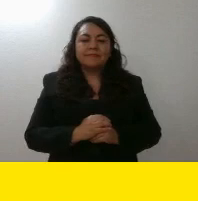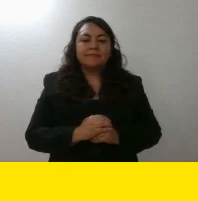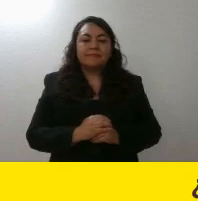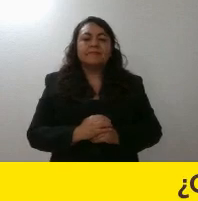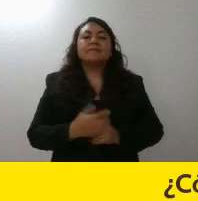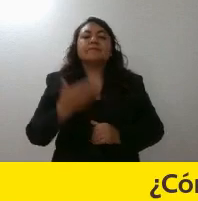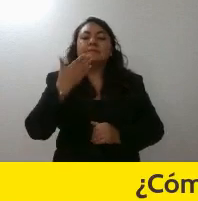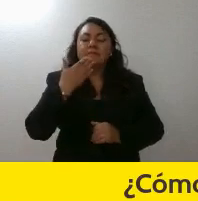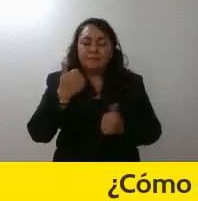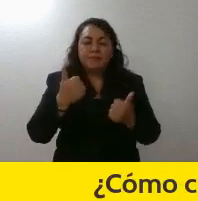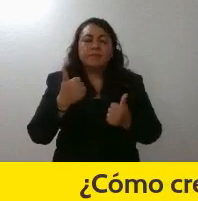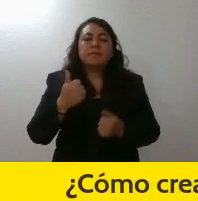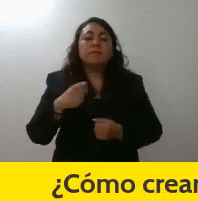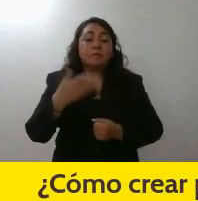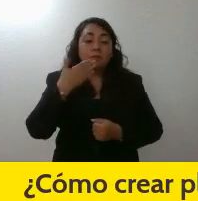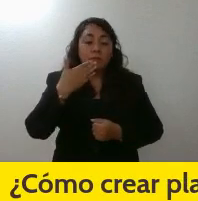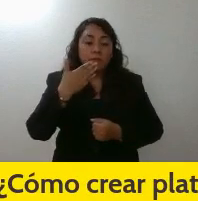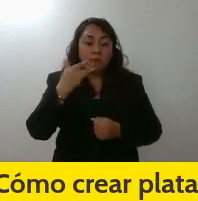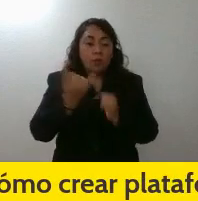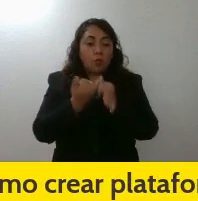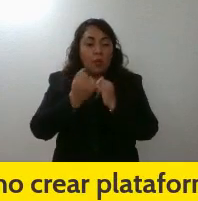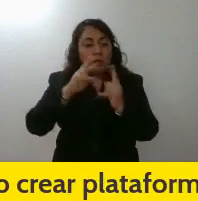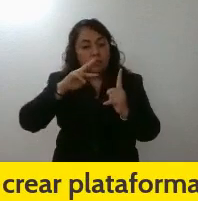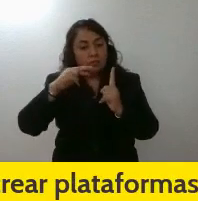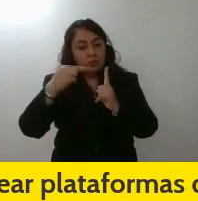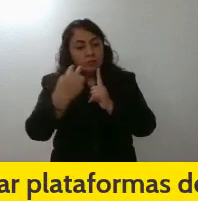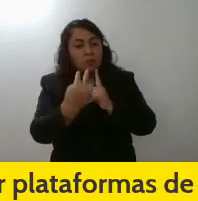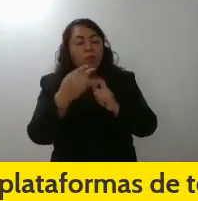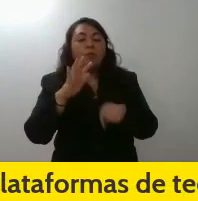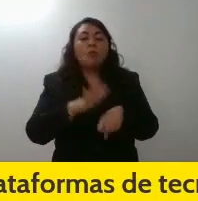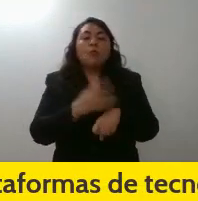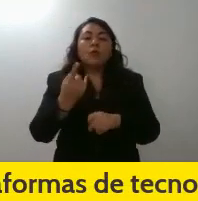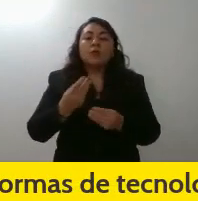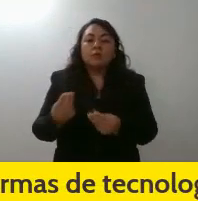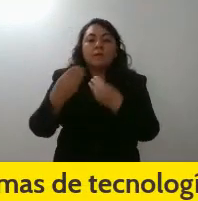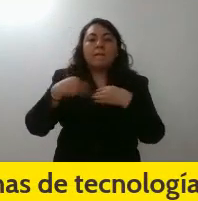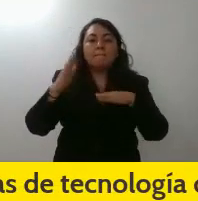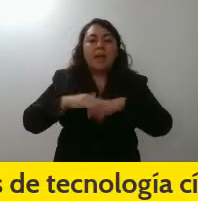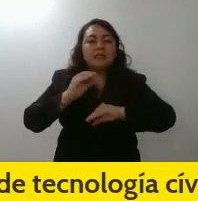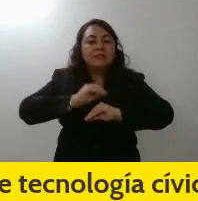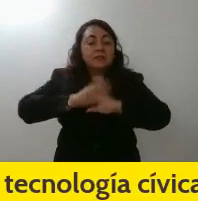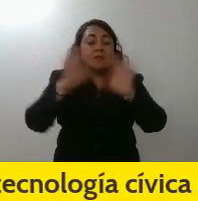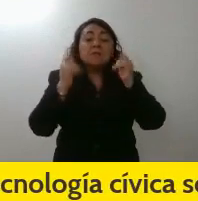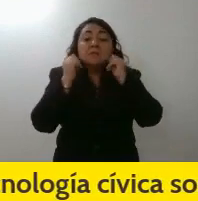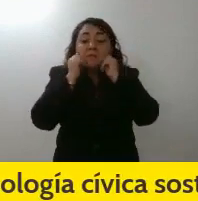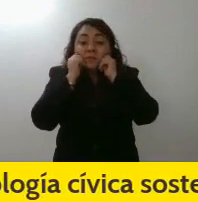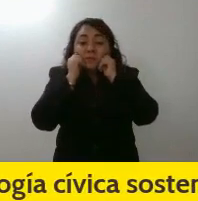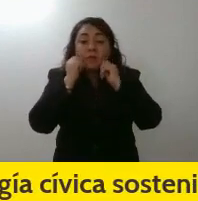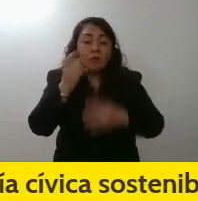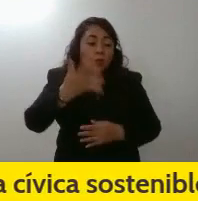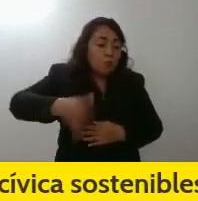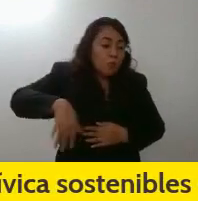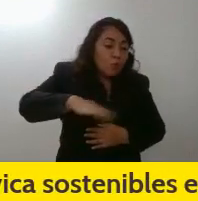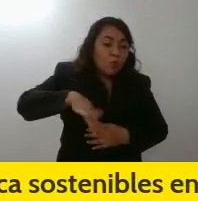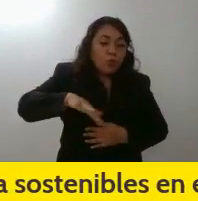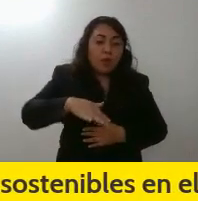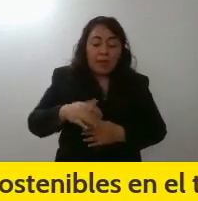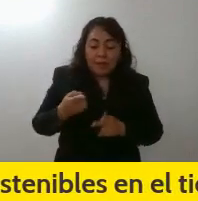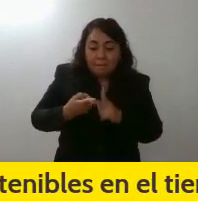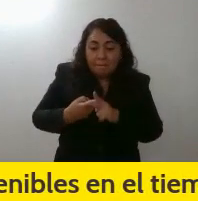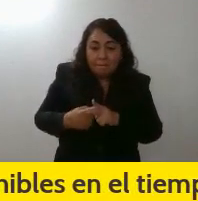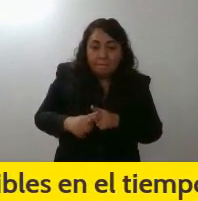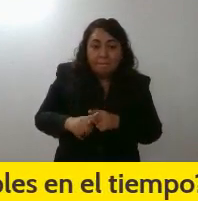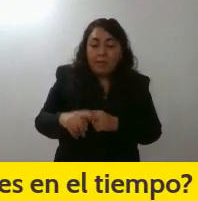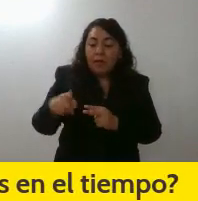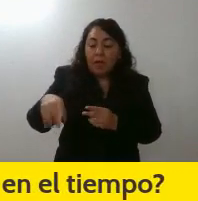Impecable. Está buenísima esa mirada también porque nos da mucha claridad que a pesar de que la búsqueda desde el inicio era la